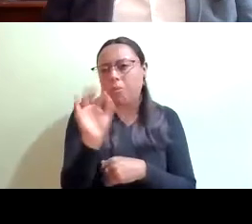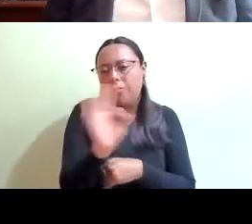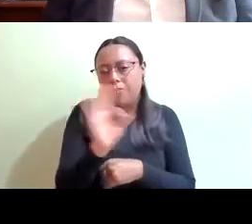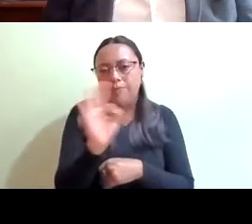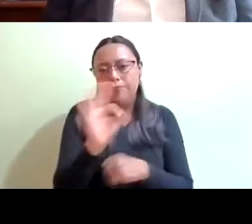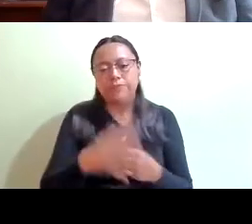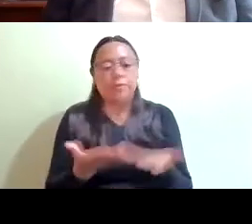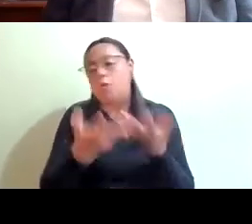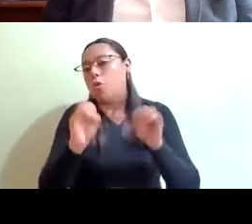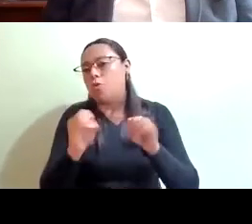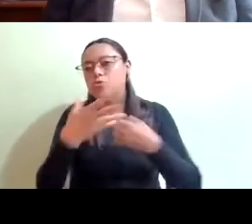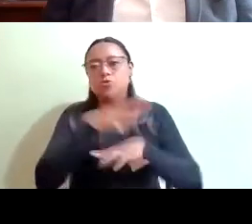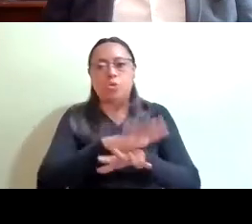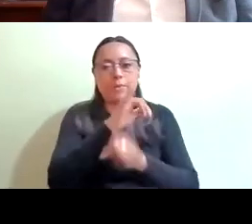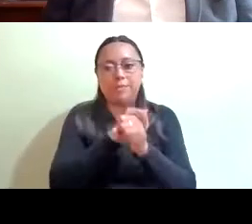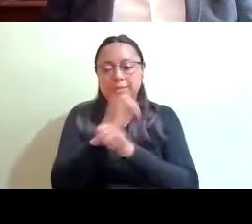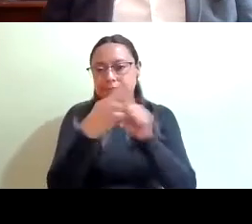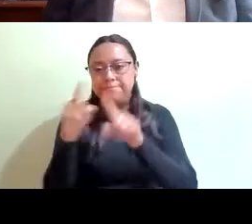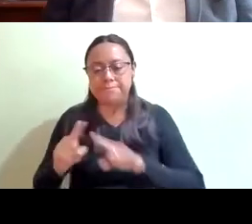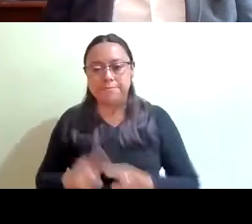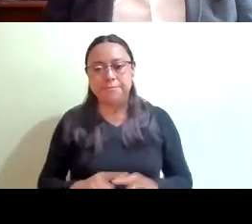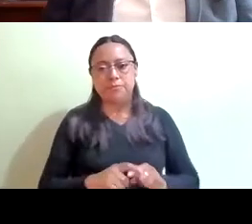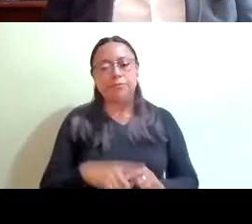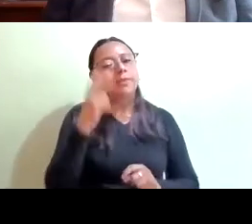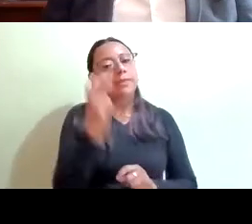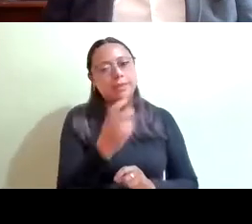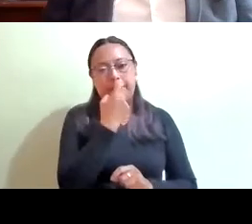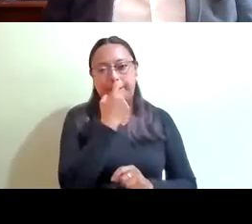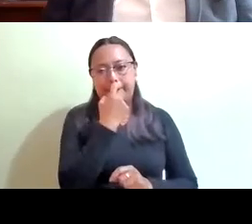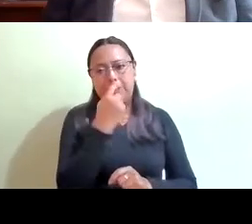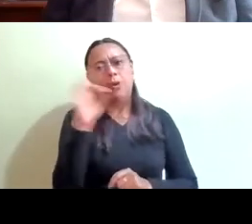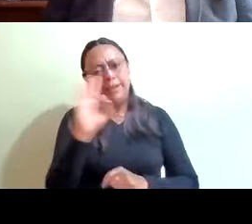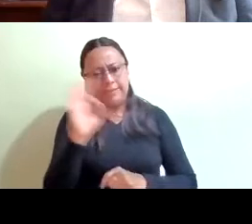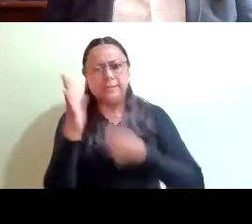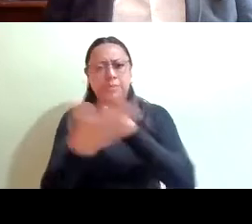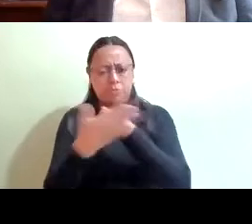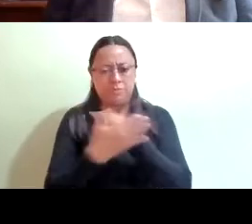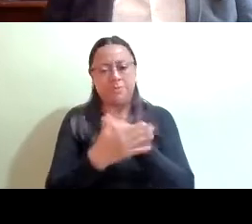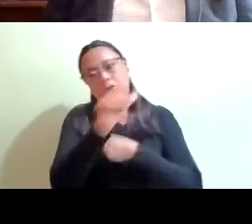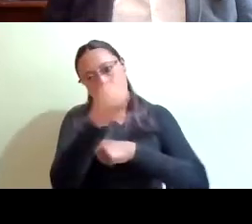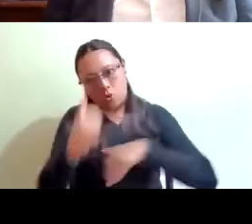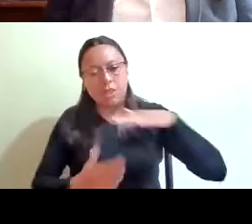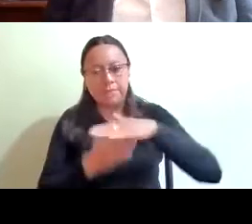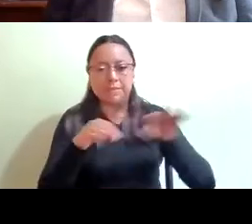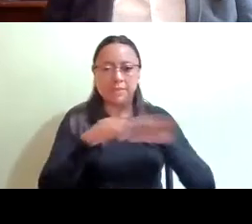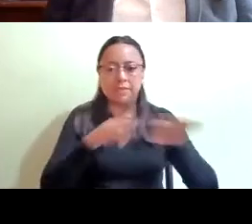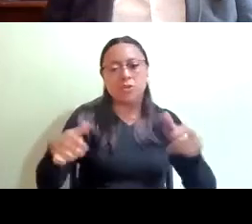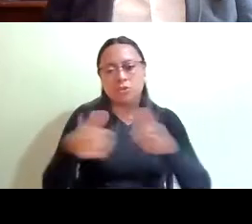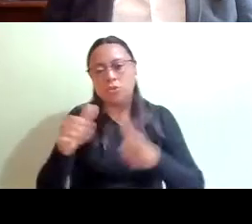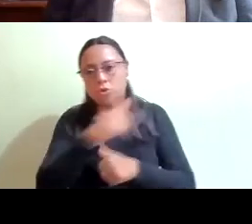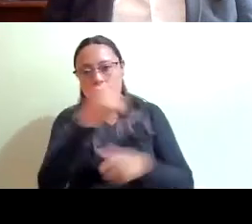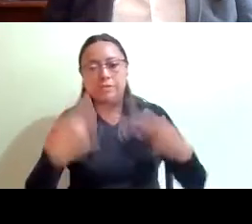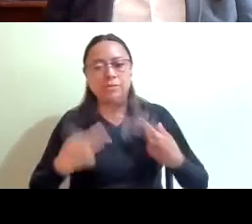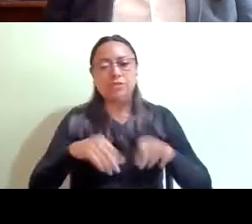están llevando en este momento. Esto será motivo de otra mesa de trabajo con otros servidores públicos, que sí podríamos nosotros, desde